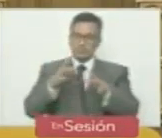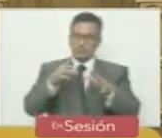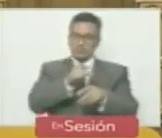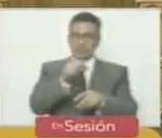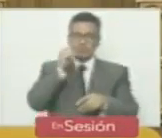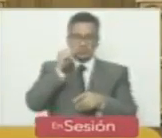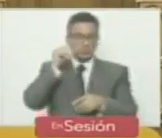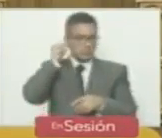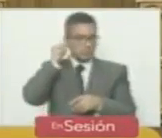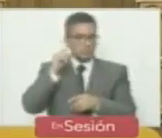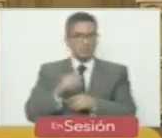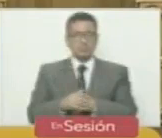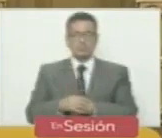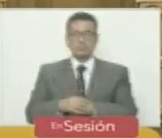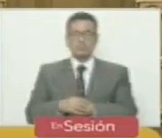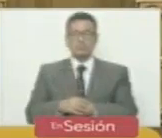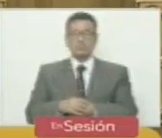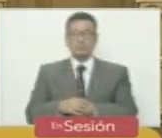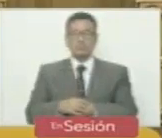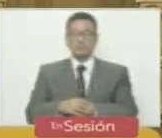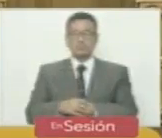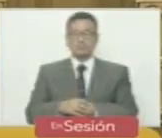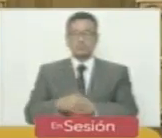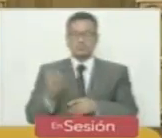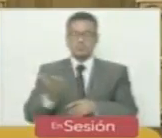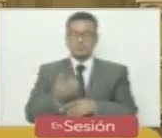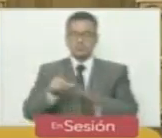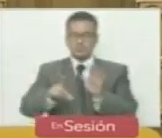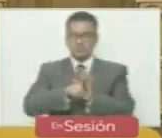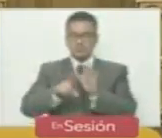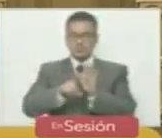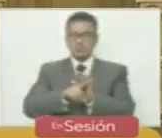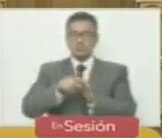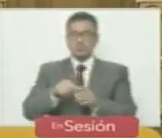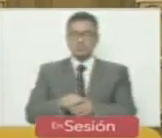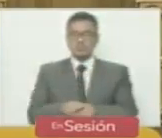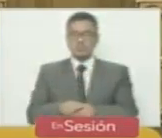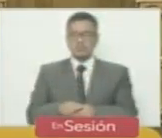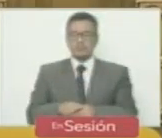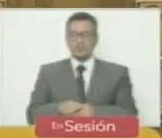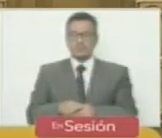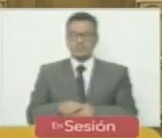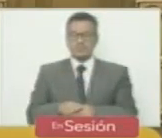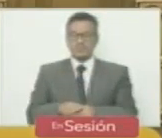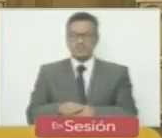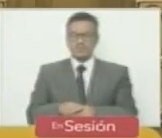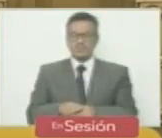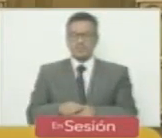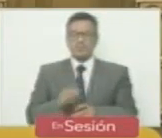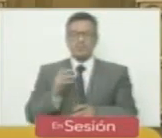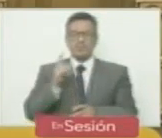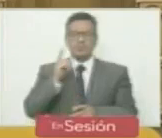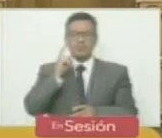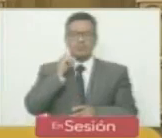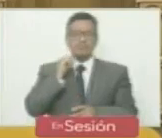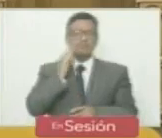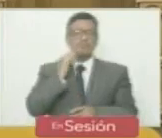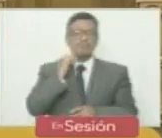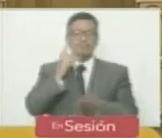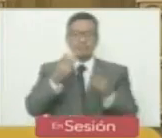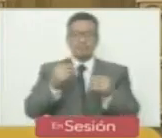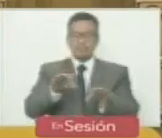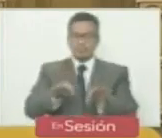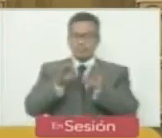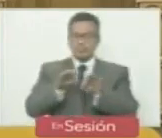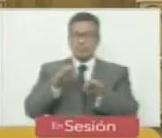de hombres y mujeres. Esta ley ha sido una experiencia muy interesante.